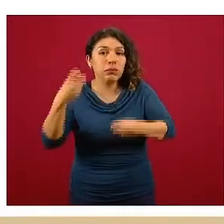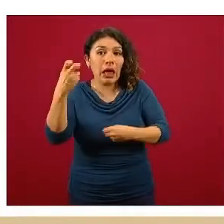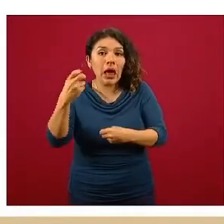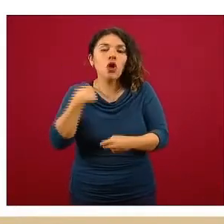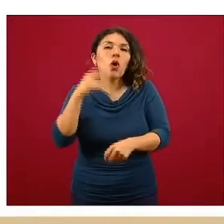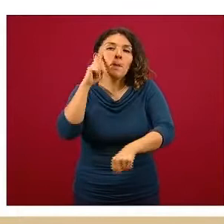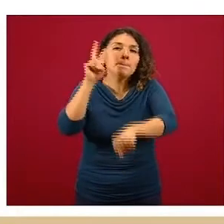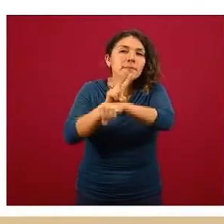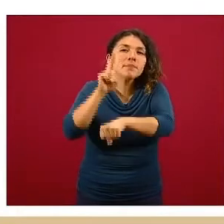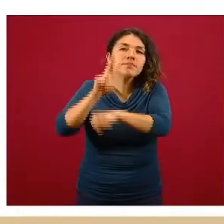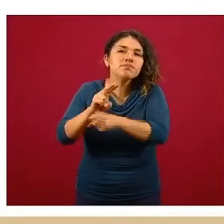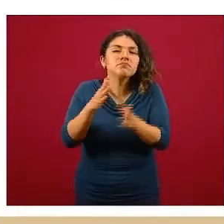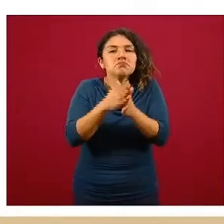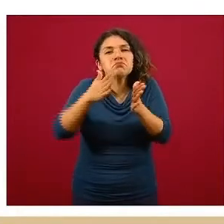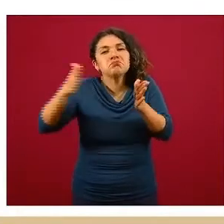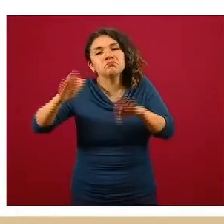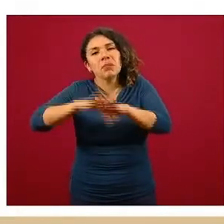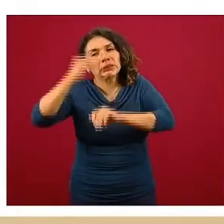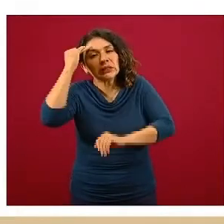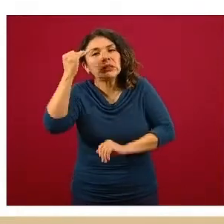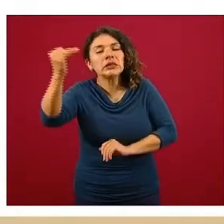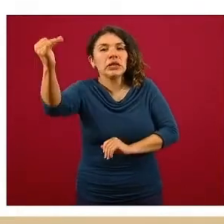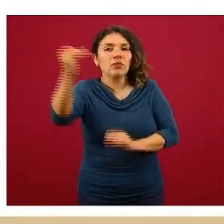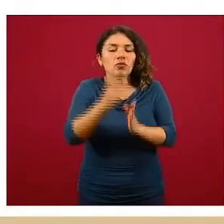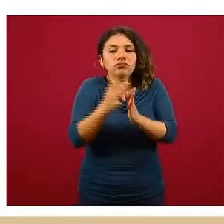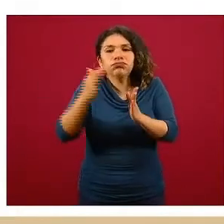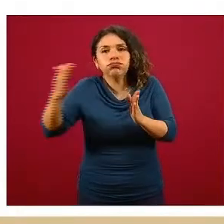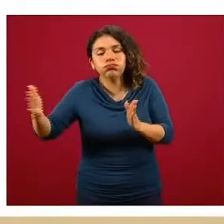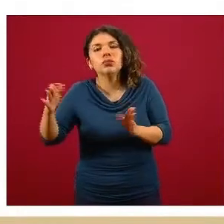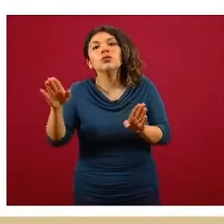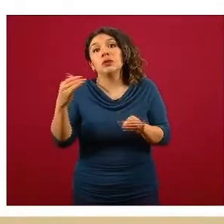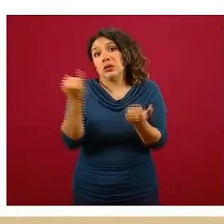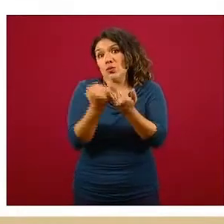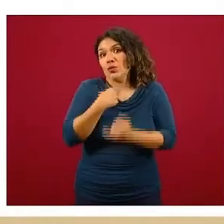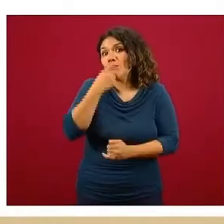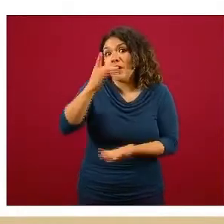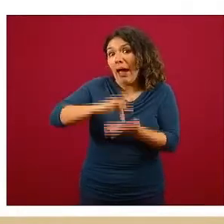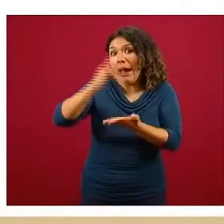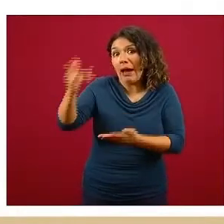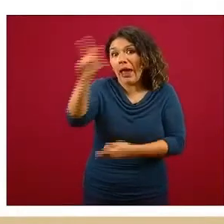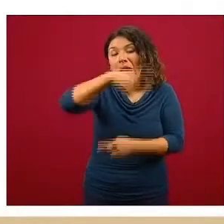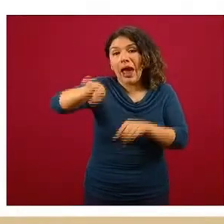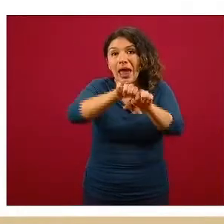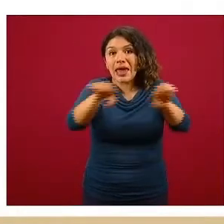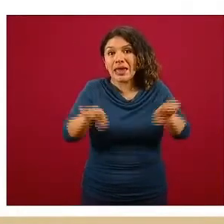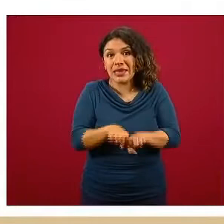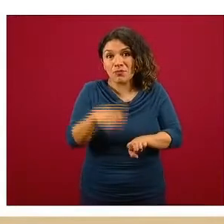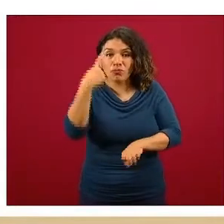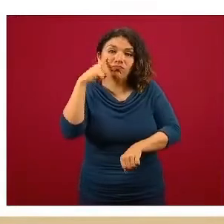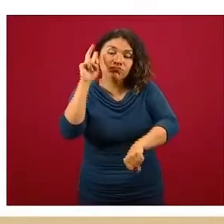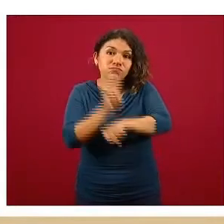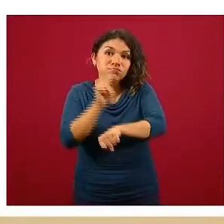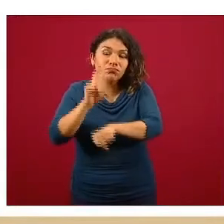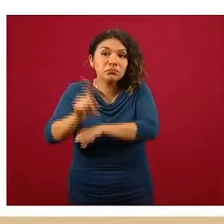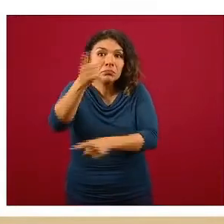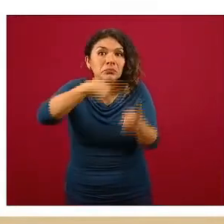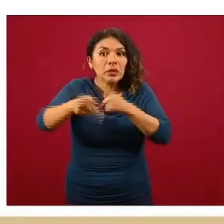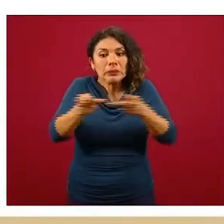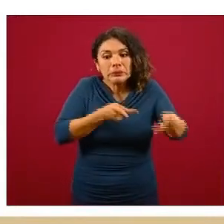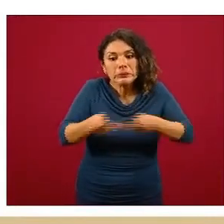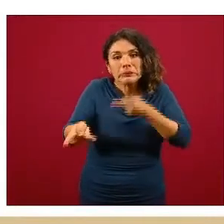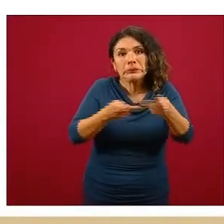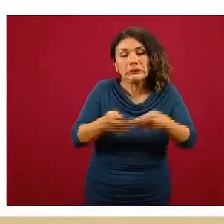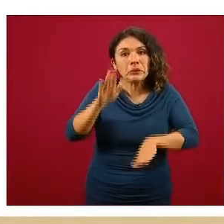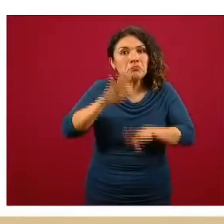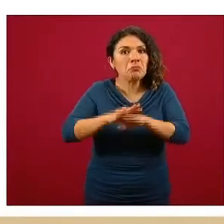dando un monitoreo permanente. Por cierto, agradecer al equipo de la Unidad de Inteligencia Epidemiológica y Sanitaria que hace este